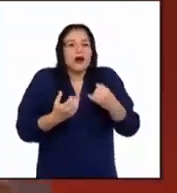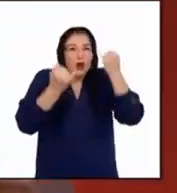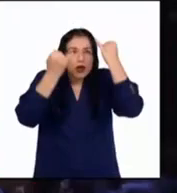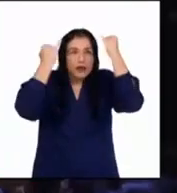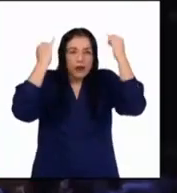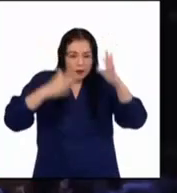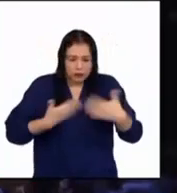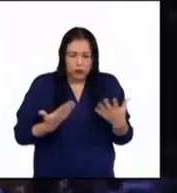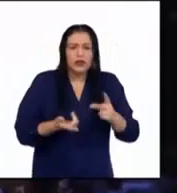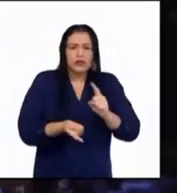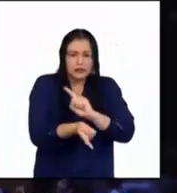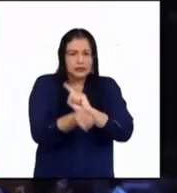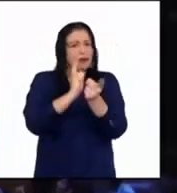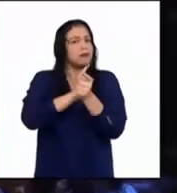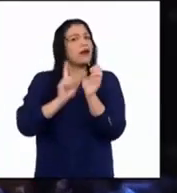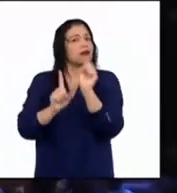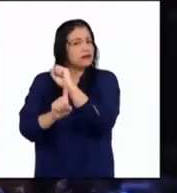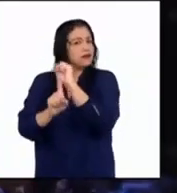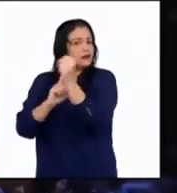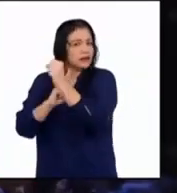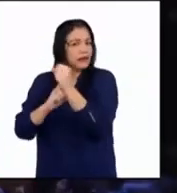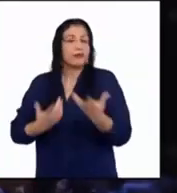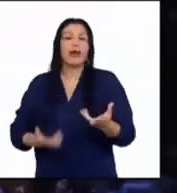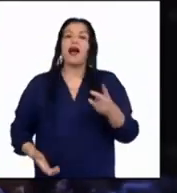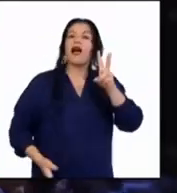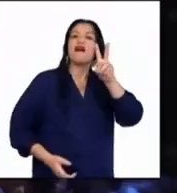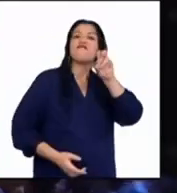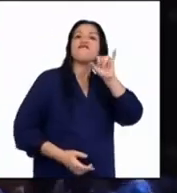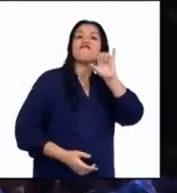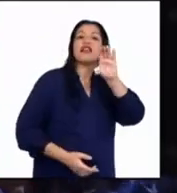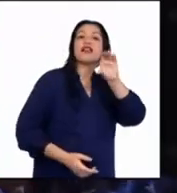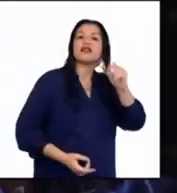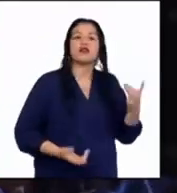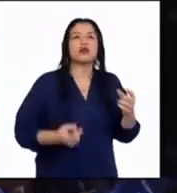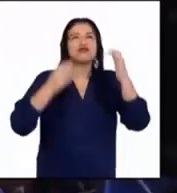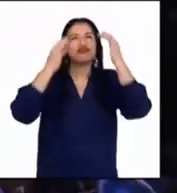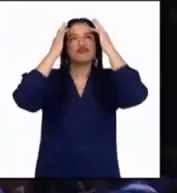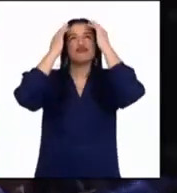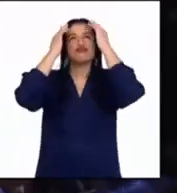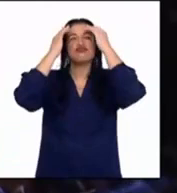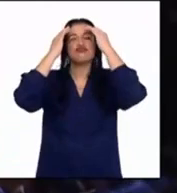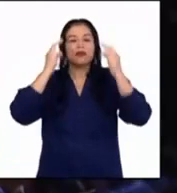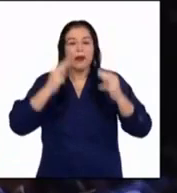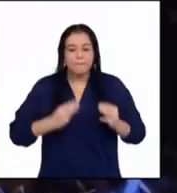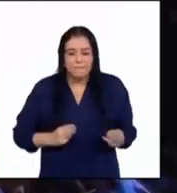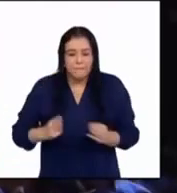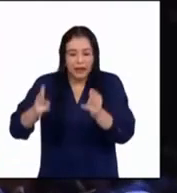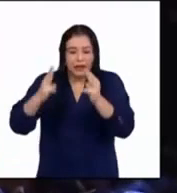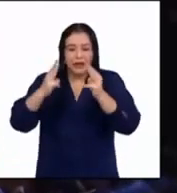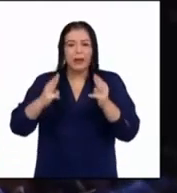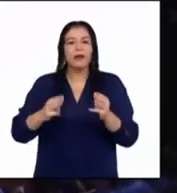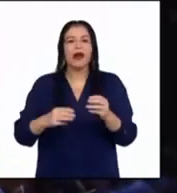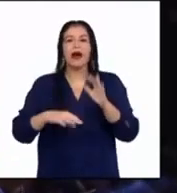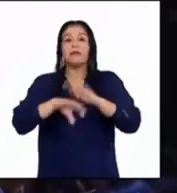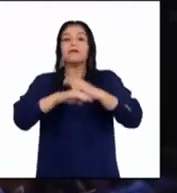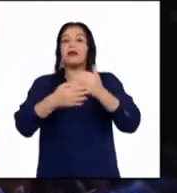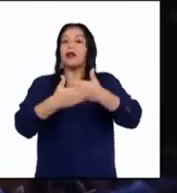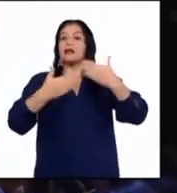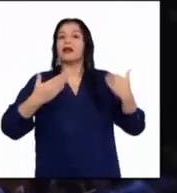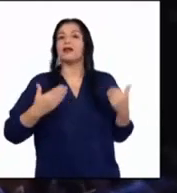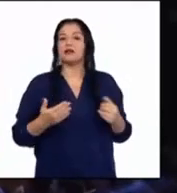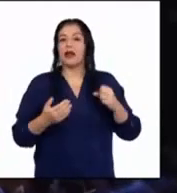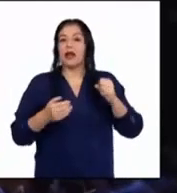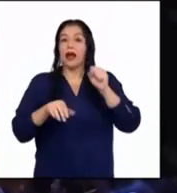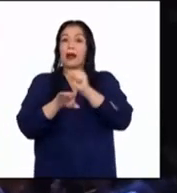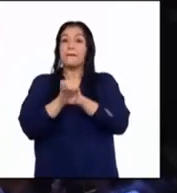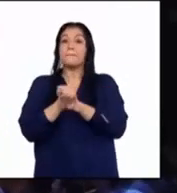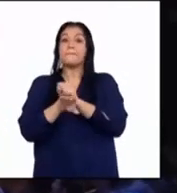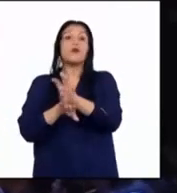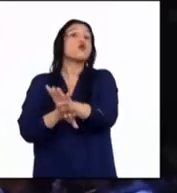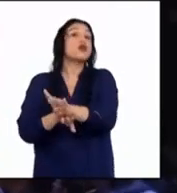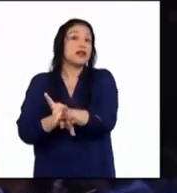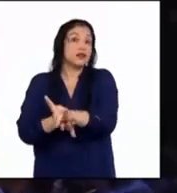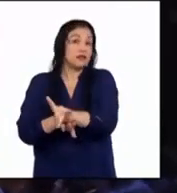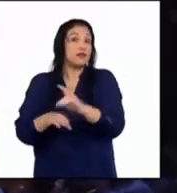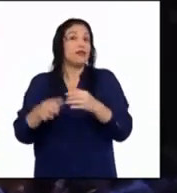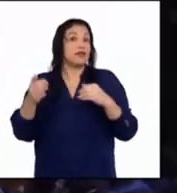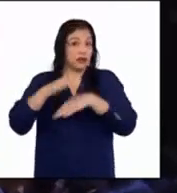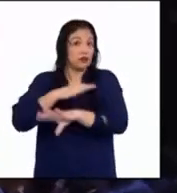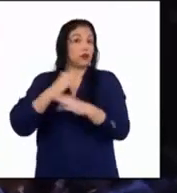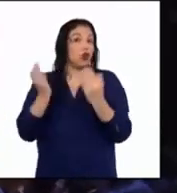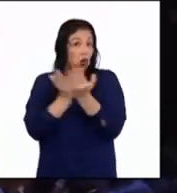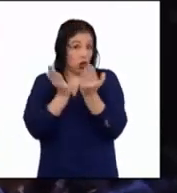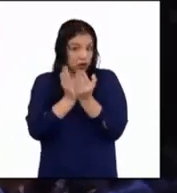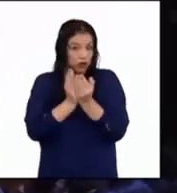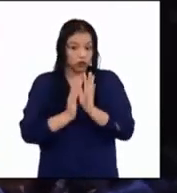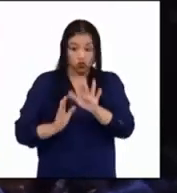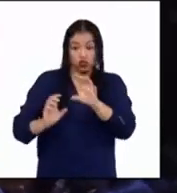cambio social. A Víctor se le ocurrió formular una metodología para prevenir el bullying en colegios. Él y su equipo comenzaron a